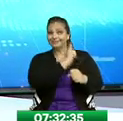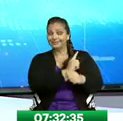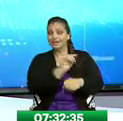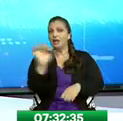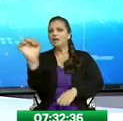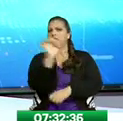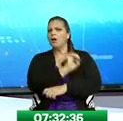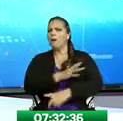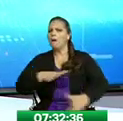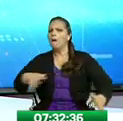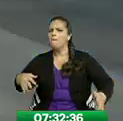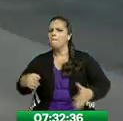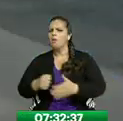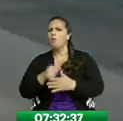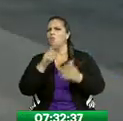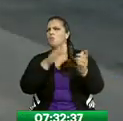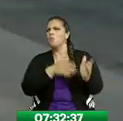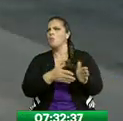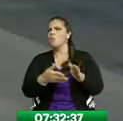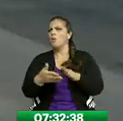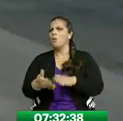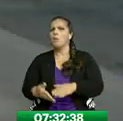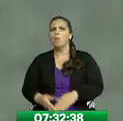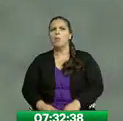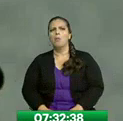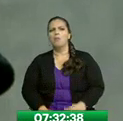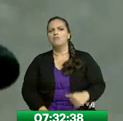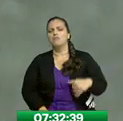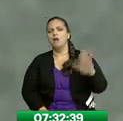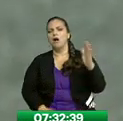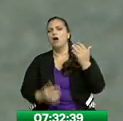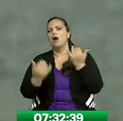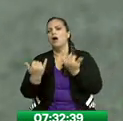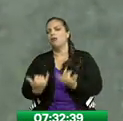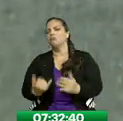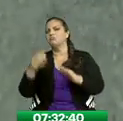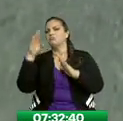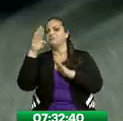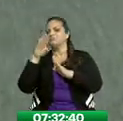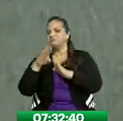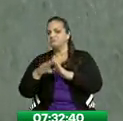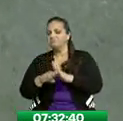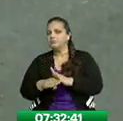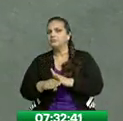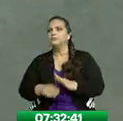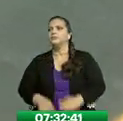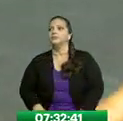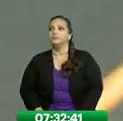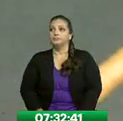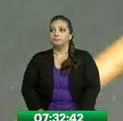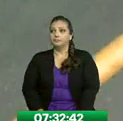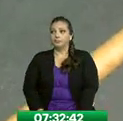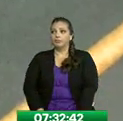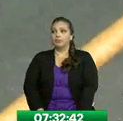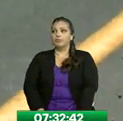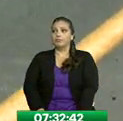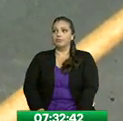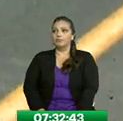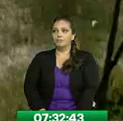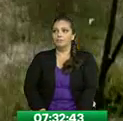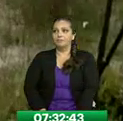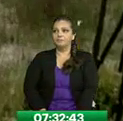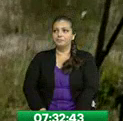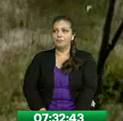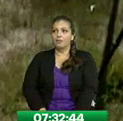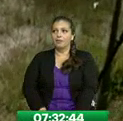2019. Que los radares en las carreteras, el control de los organismos pertinentes y otras acciones para frenar los accidentes de